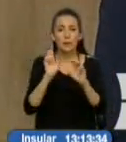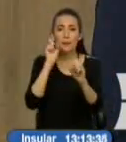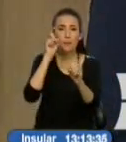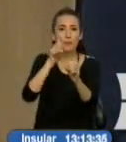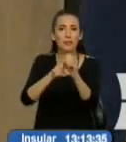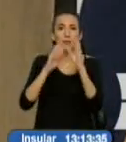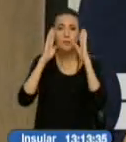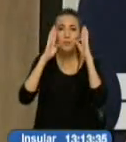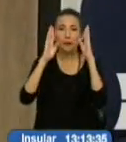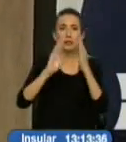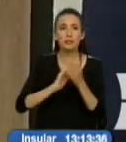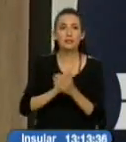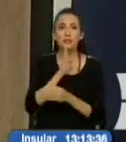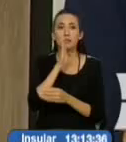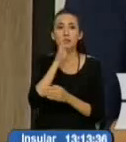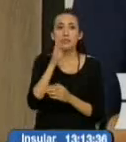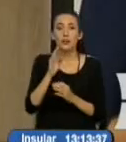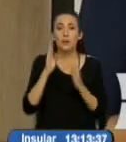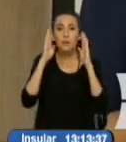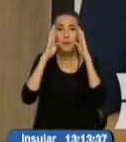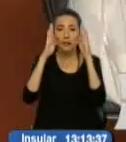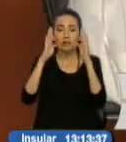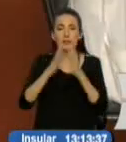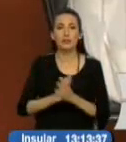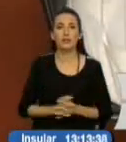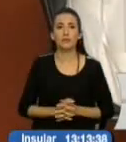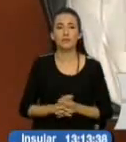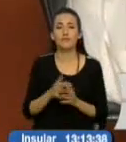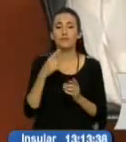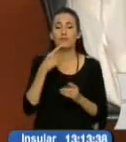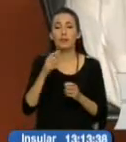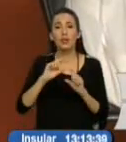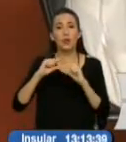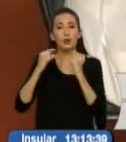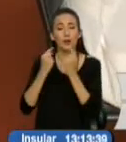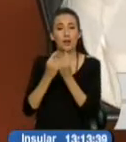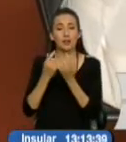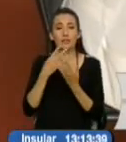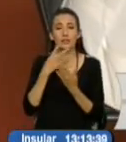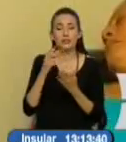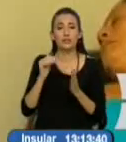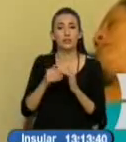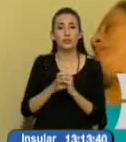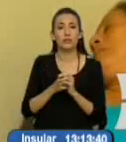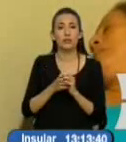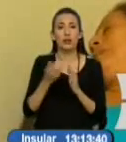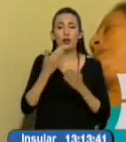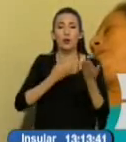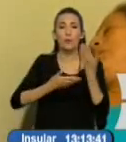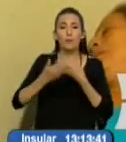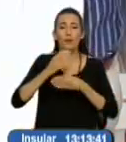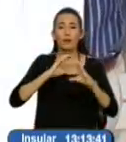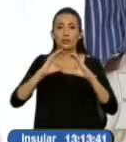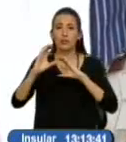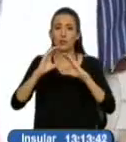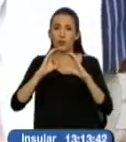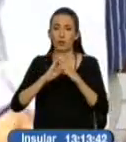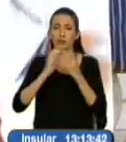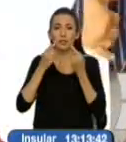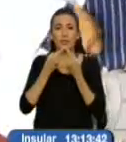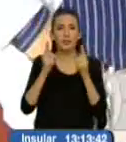del National Center for Atmospheric indica la vulnerabilidad en los ciudadanos al ser contagiados con los diferentes